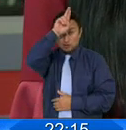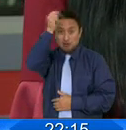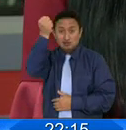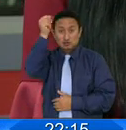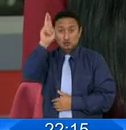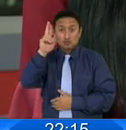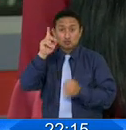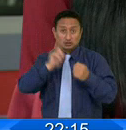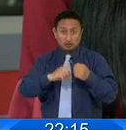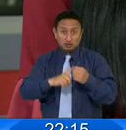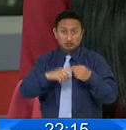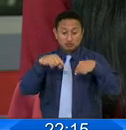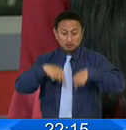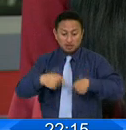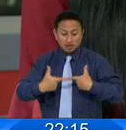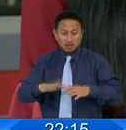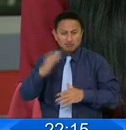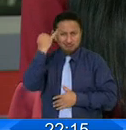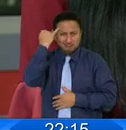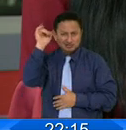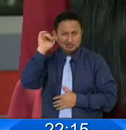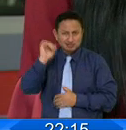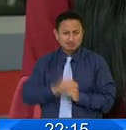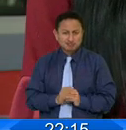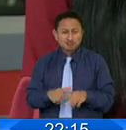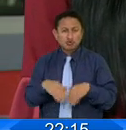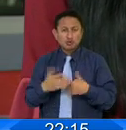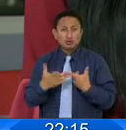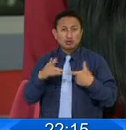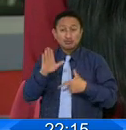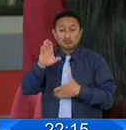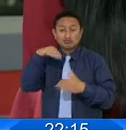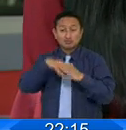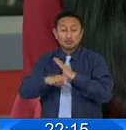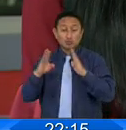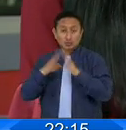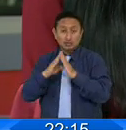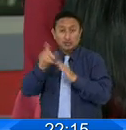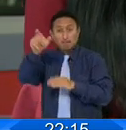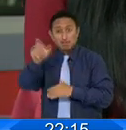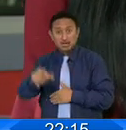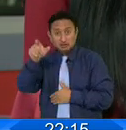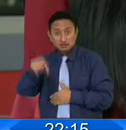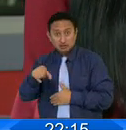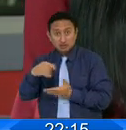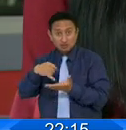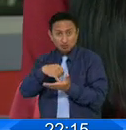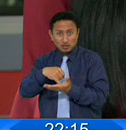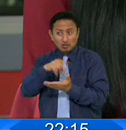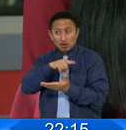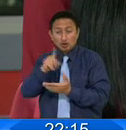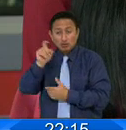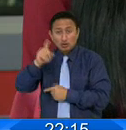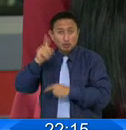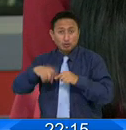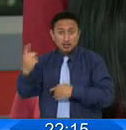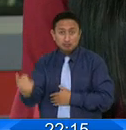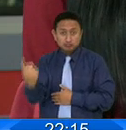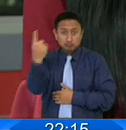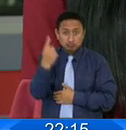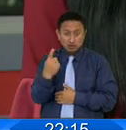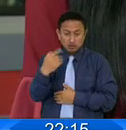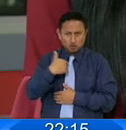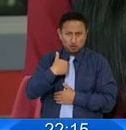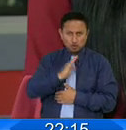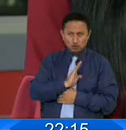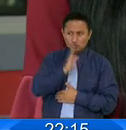de Quito han tomado la iniciativa de inocular en casa a aquellas personas vulnerables que no pueden trasladarse a los